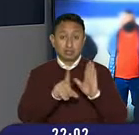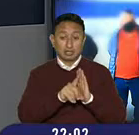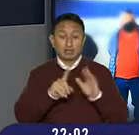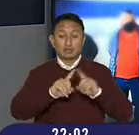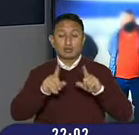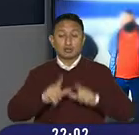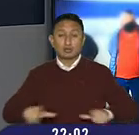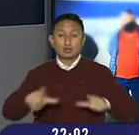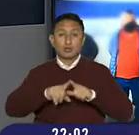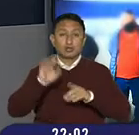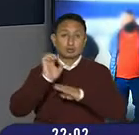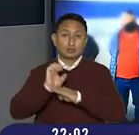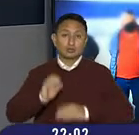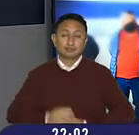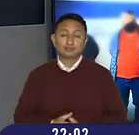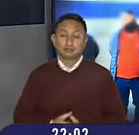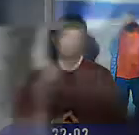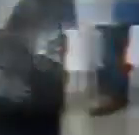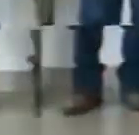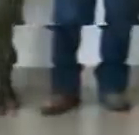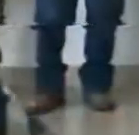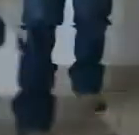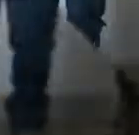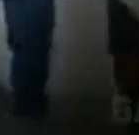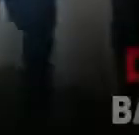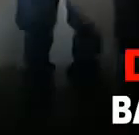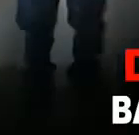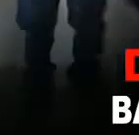varias partes del país.